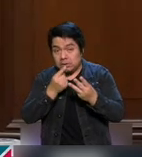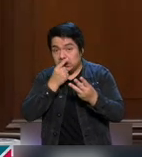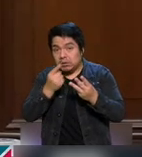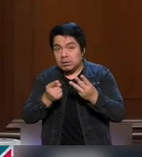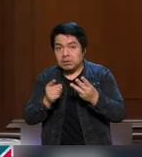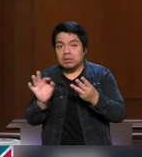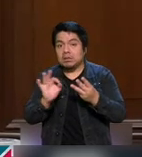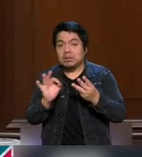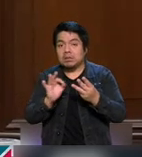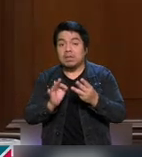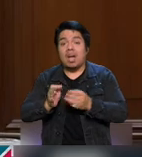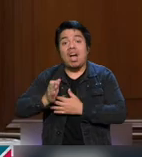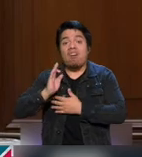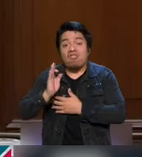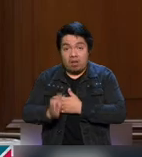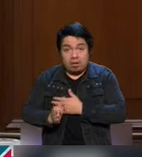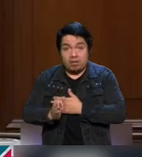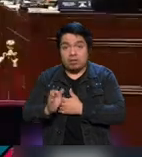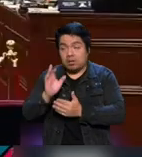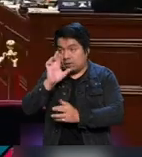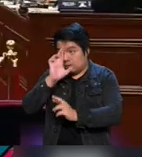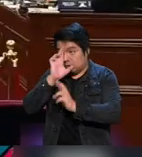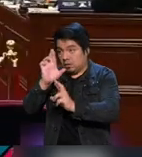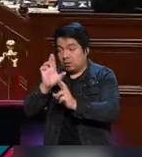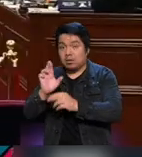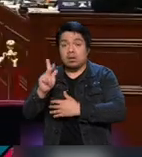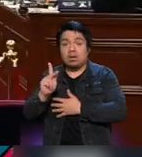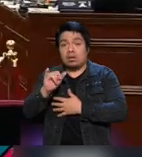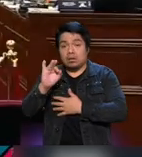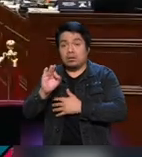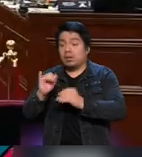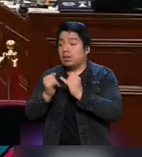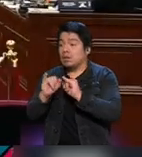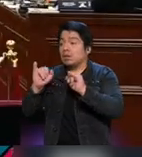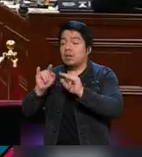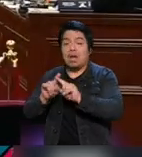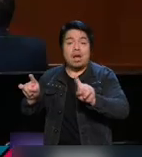una posición a favor de que se respete la independencia del Poder Judicial de la